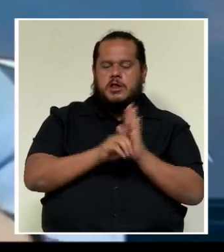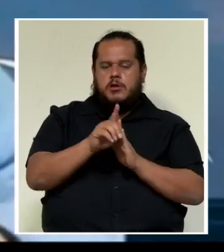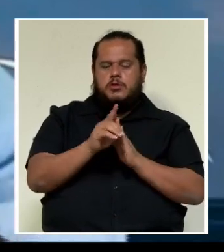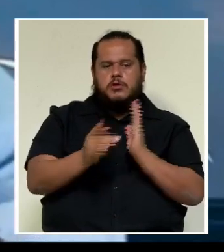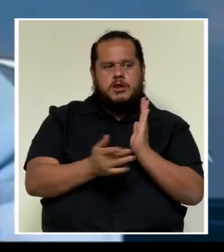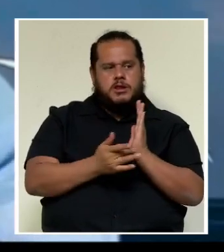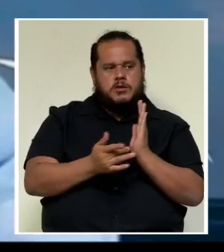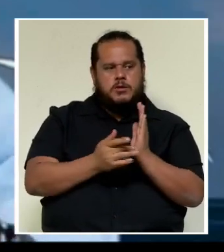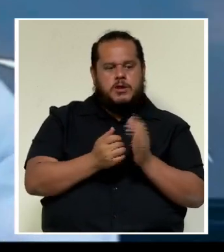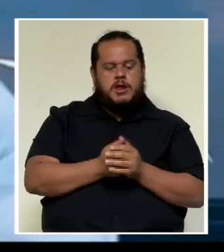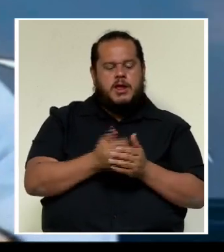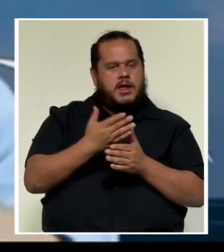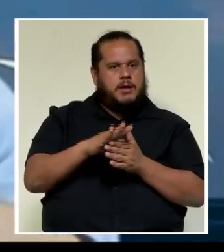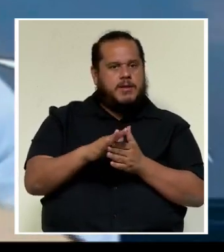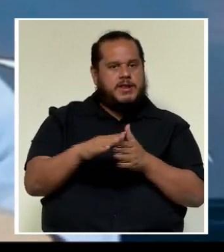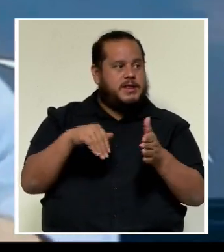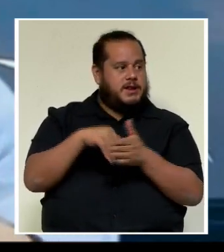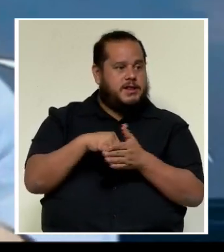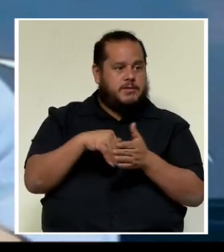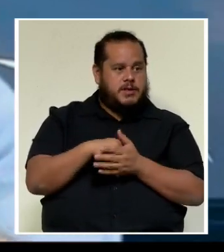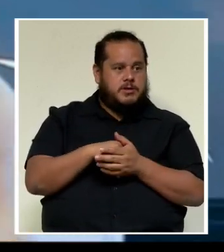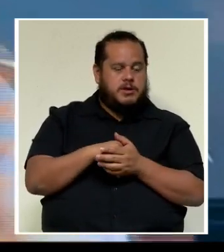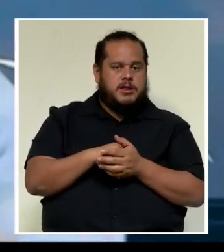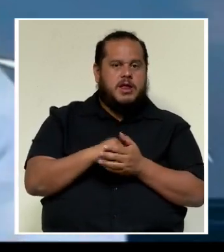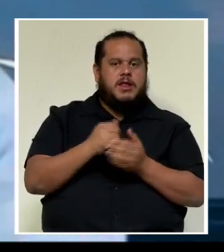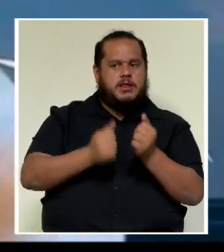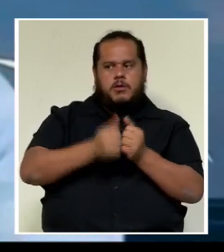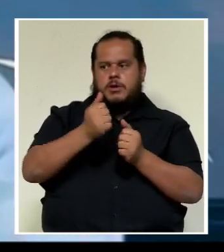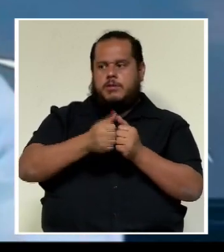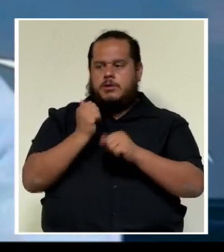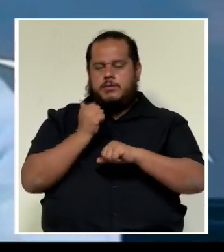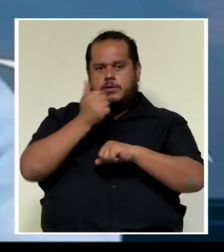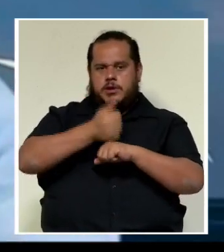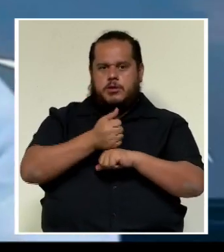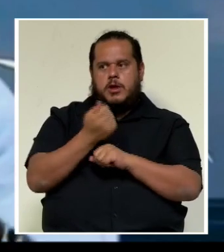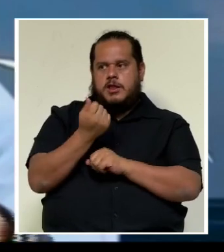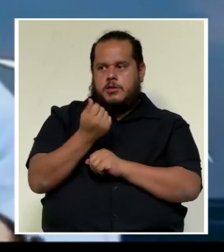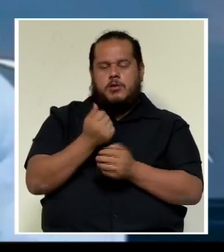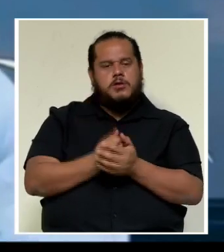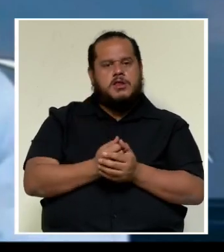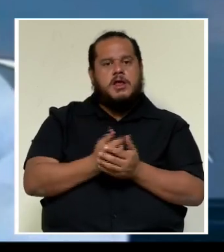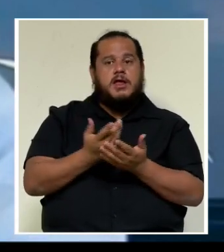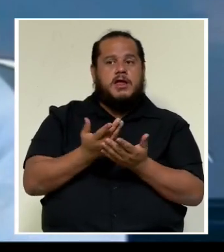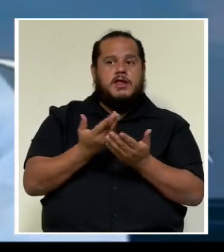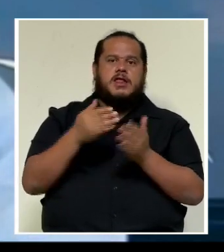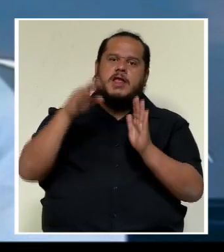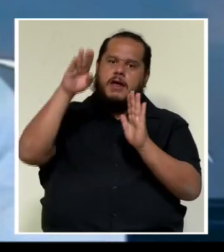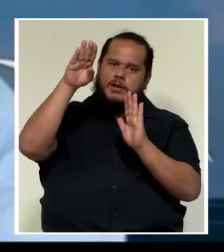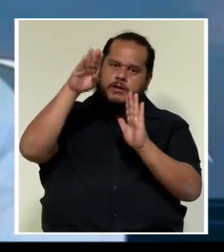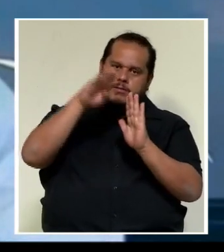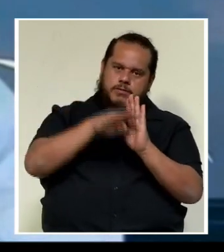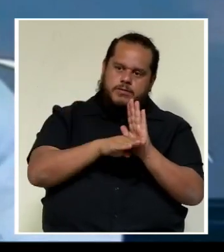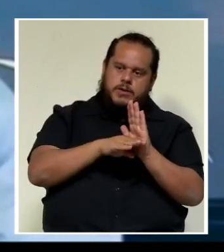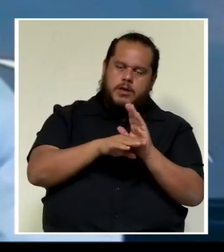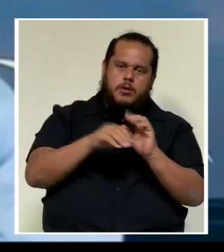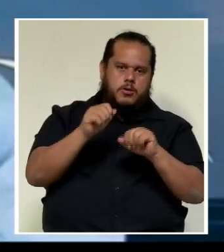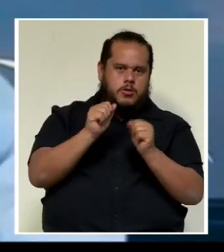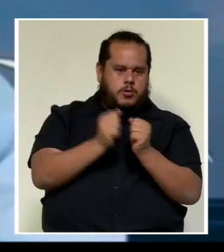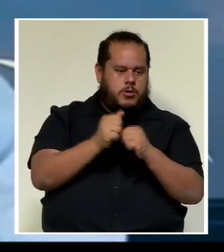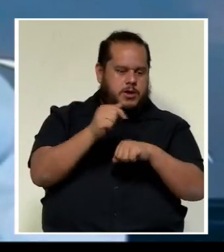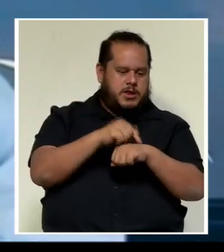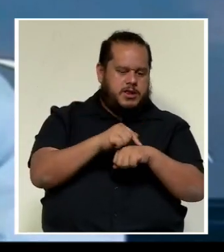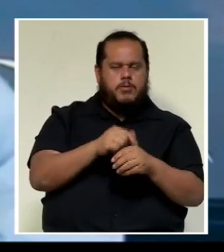tecnología, parte de las limitaciones de una mayor implementación ha sido el costo, ha venido disminuyendo a lo largo del tiempo. Hoy